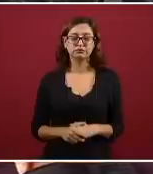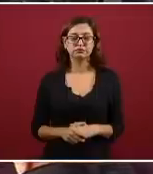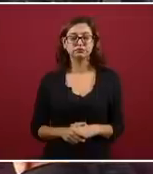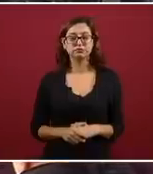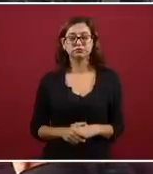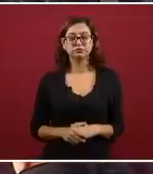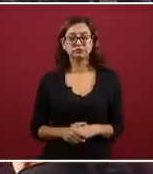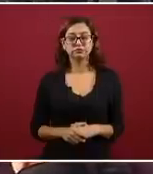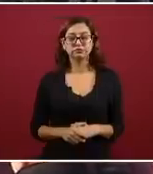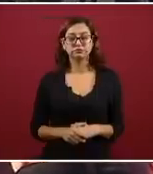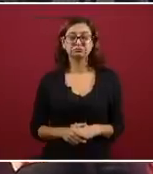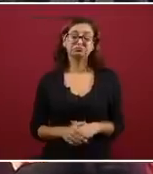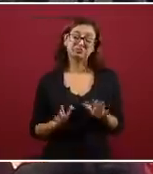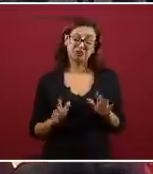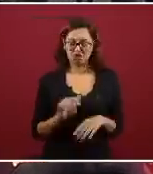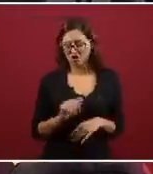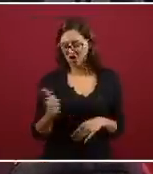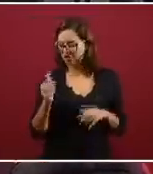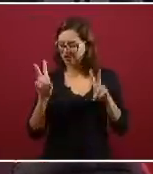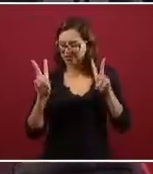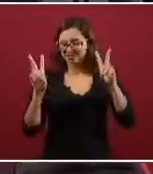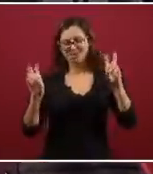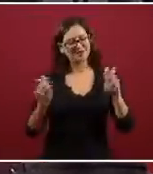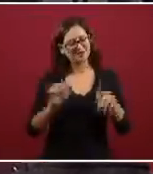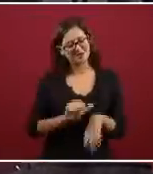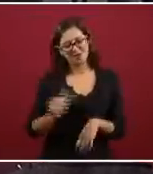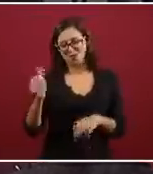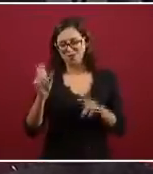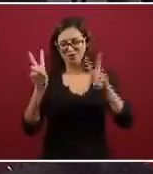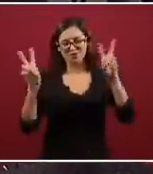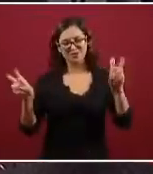Ese es otro asunto.